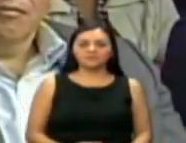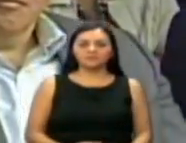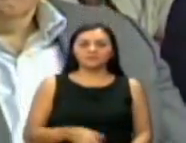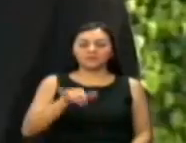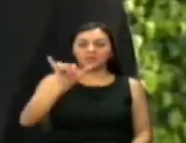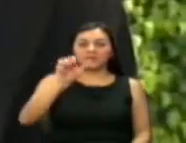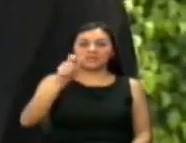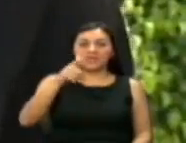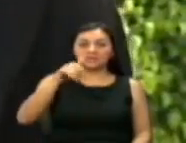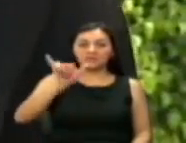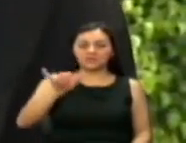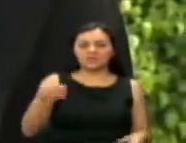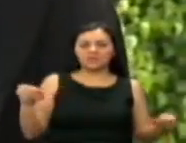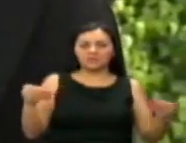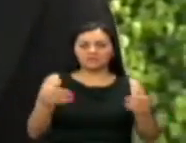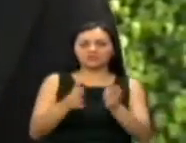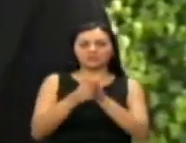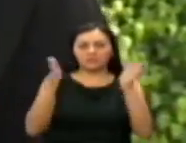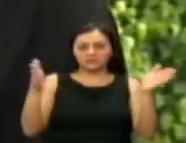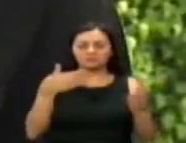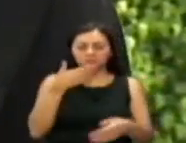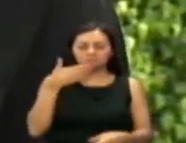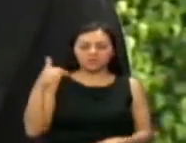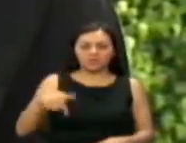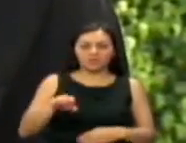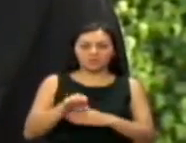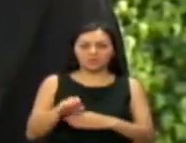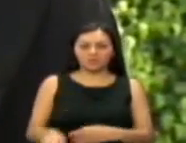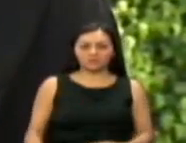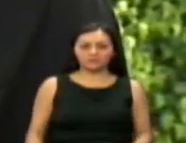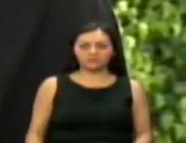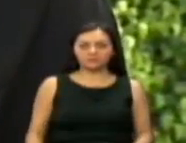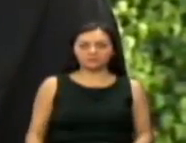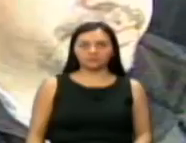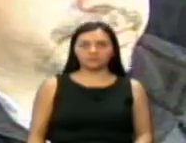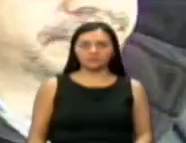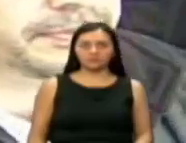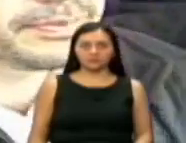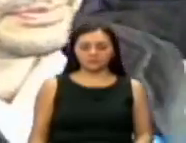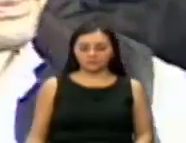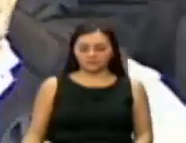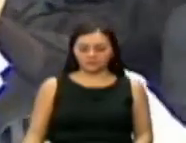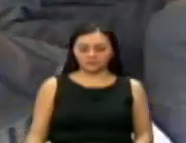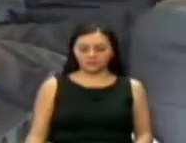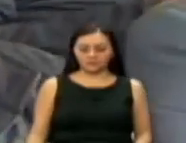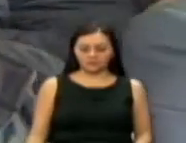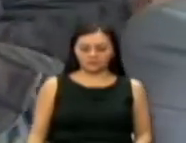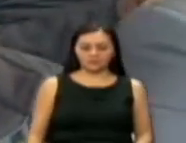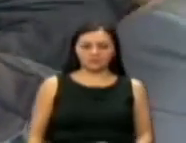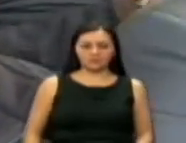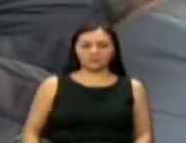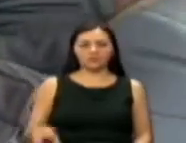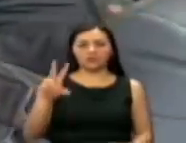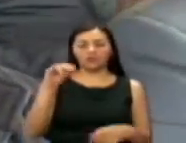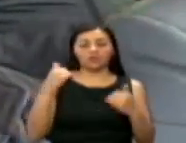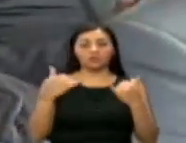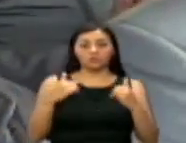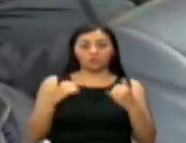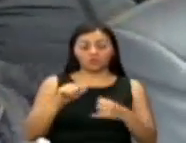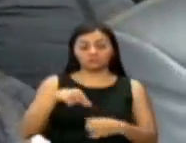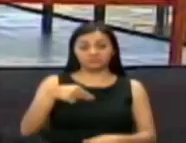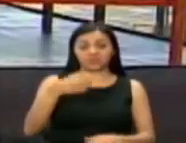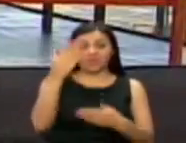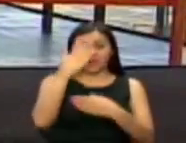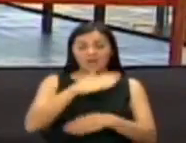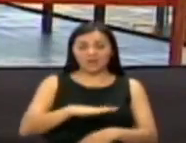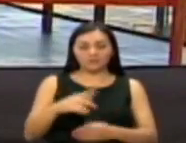es la mejor inversión que estamos haciendo, compañero. Señor presidente, no jueguen con cosas tan importantes. Estamos a pocos minutos de finalizar este diálogo y